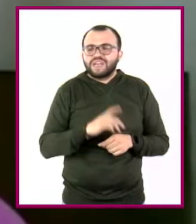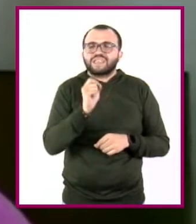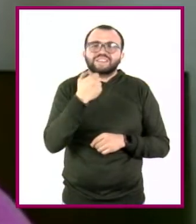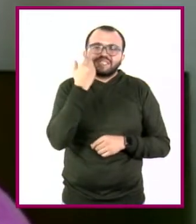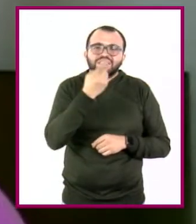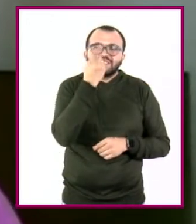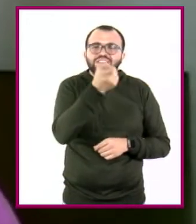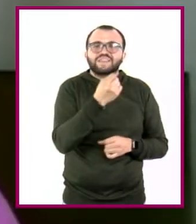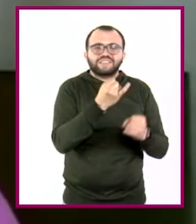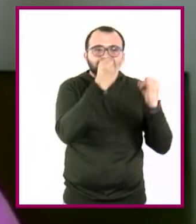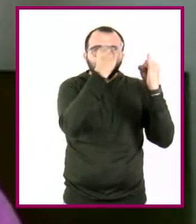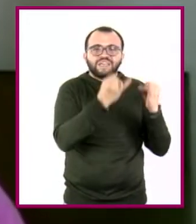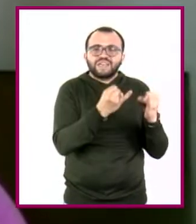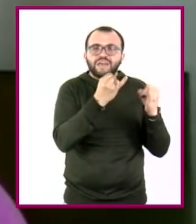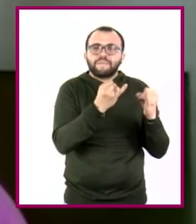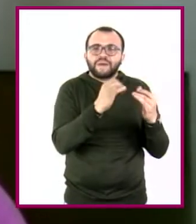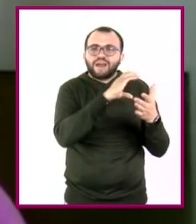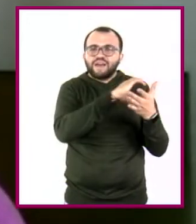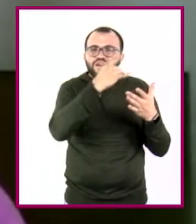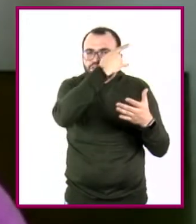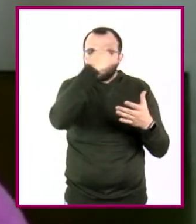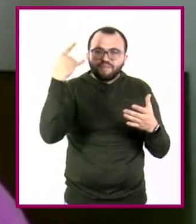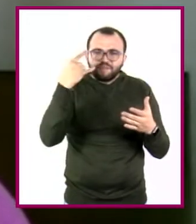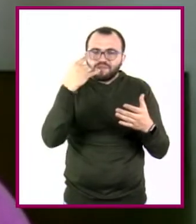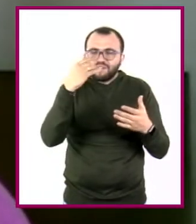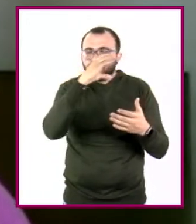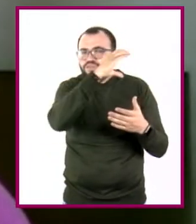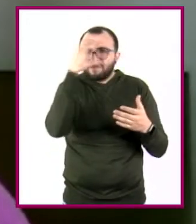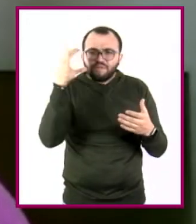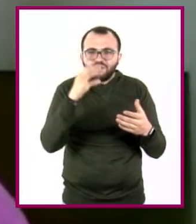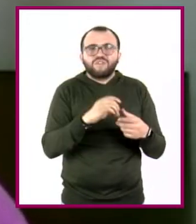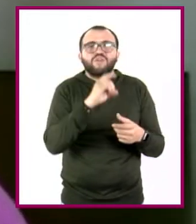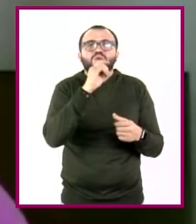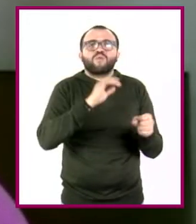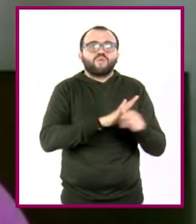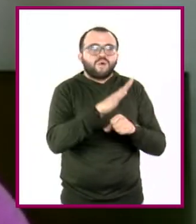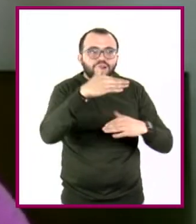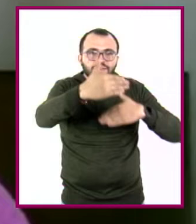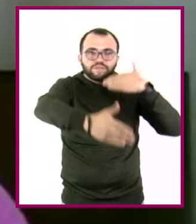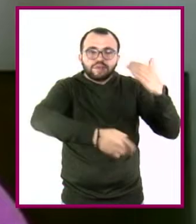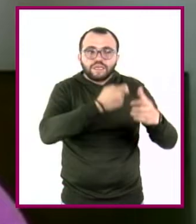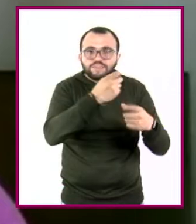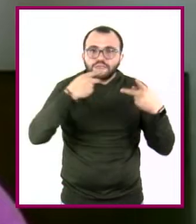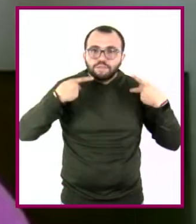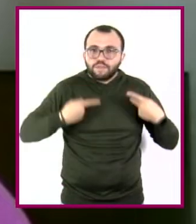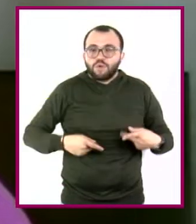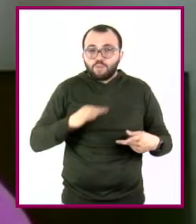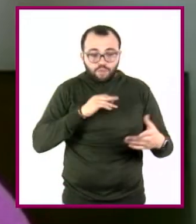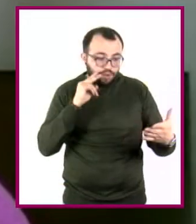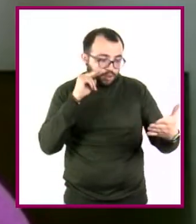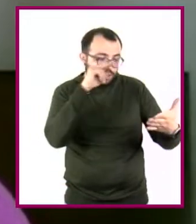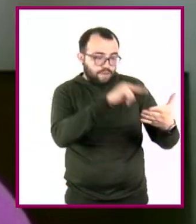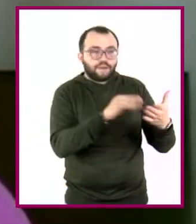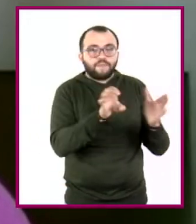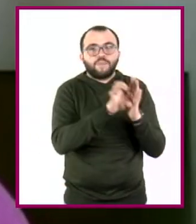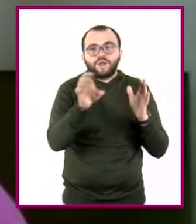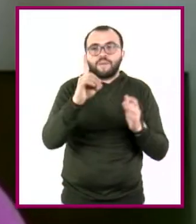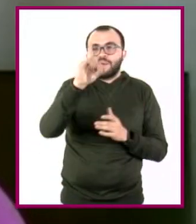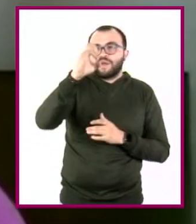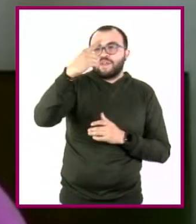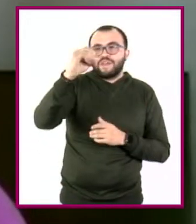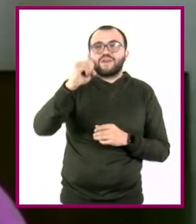una imagen. ¿Qué trascendencia tiene? Una persona puede mirar un mural de Diego